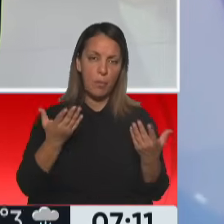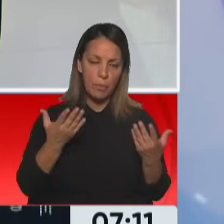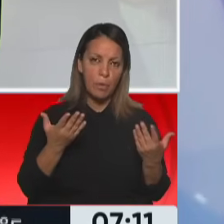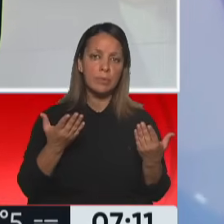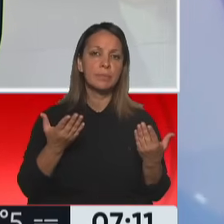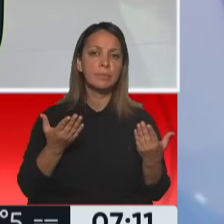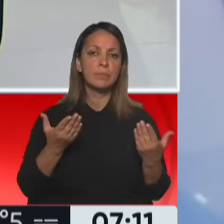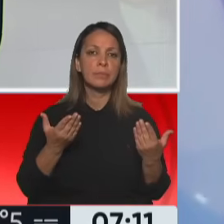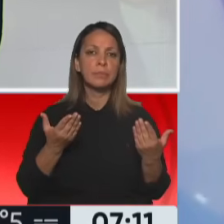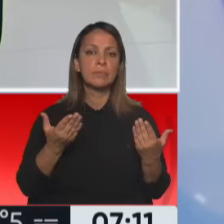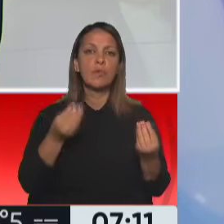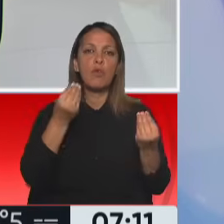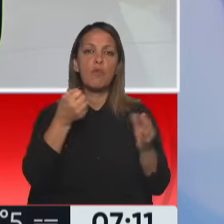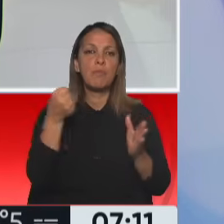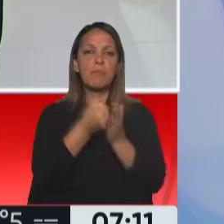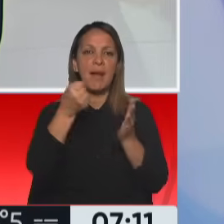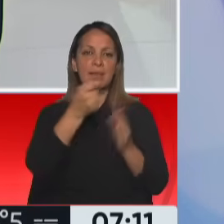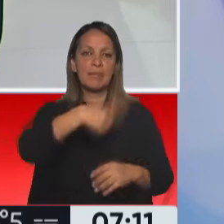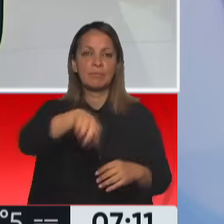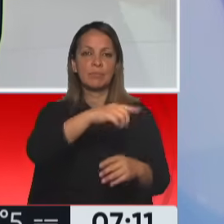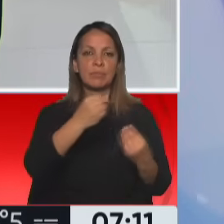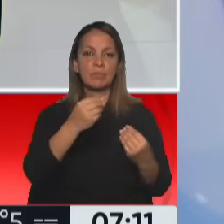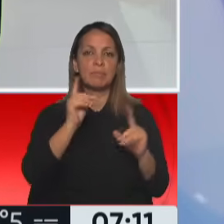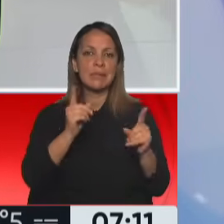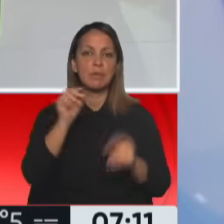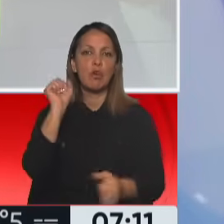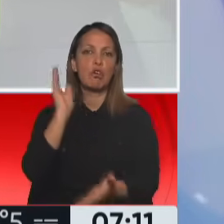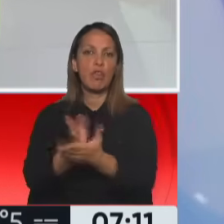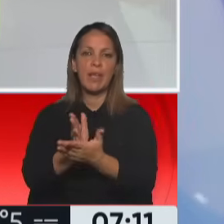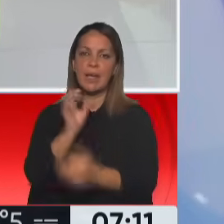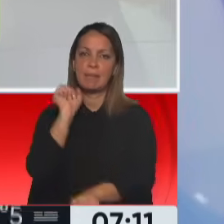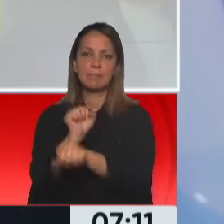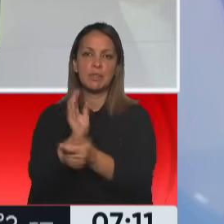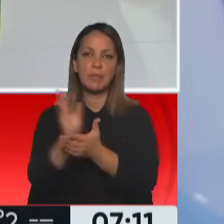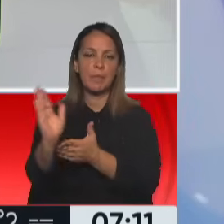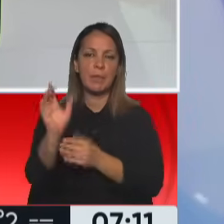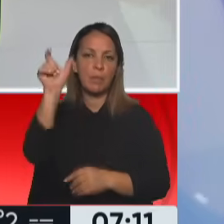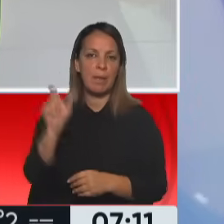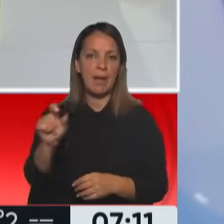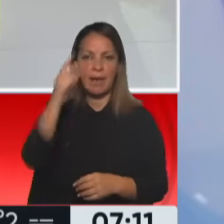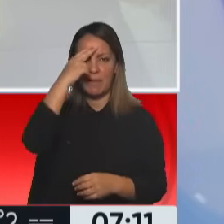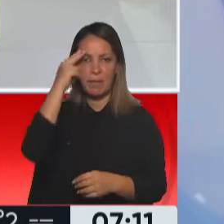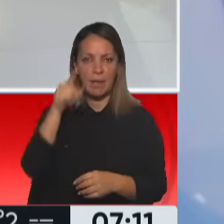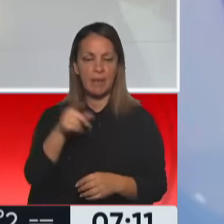la reacción, cómo ha impactado en ustedes justamente la condena de prisión perpetua para la enfermera y también para otros de los imputados.